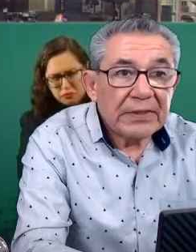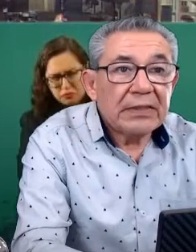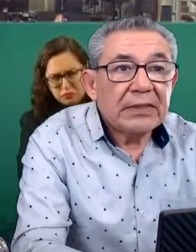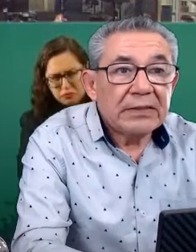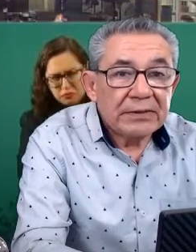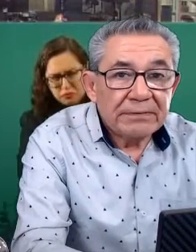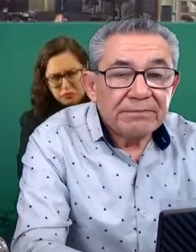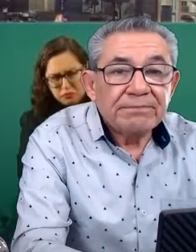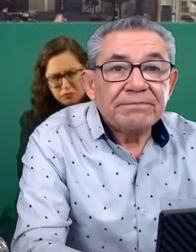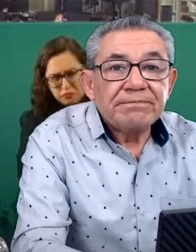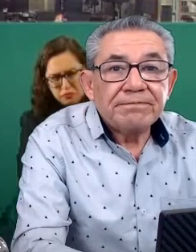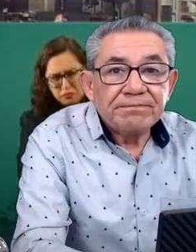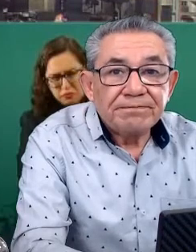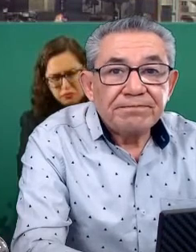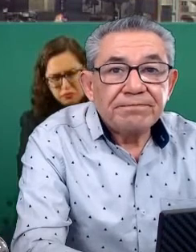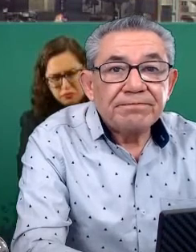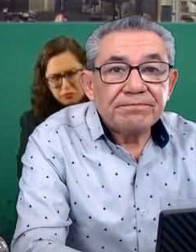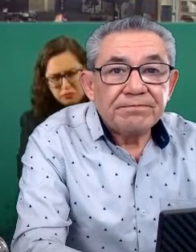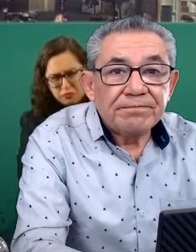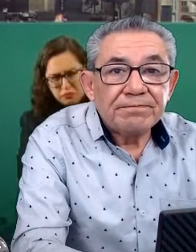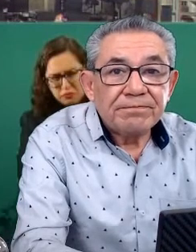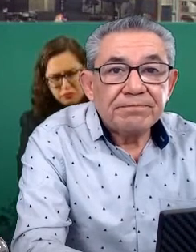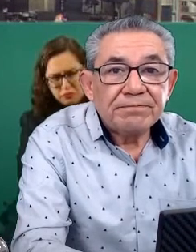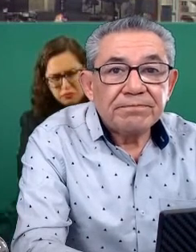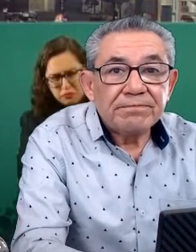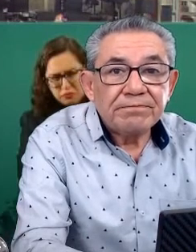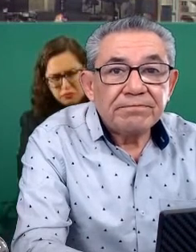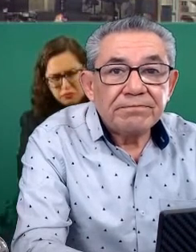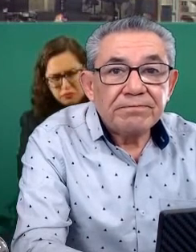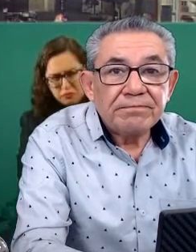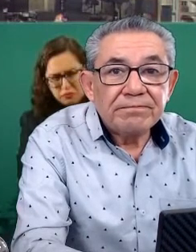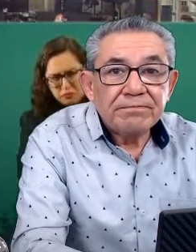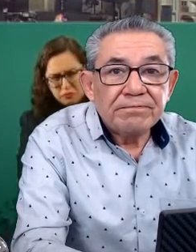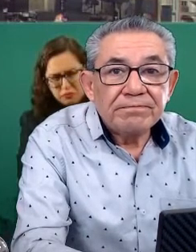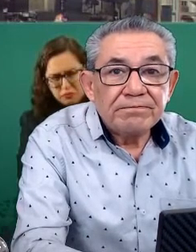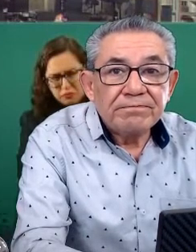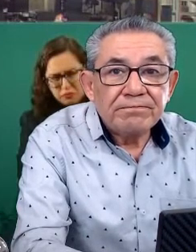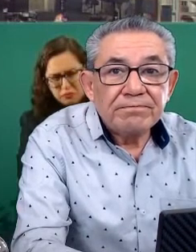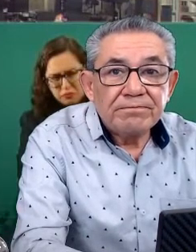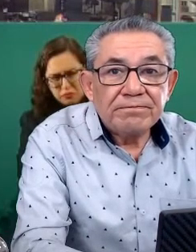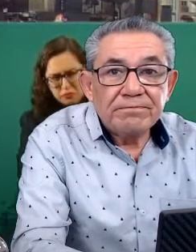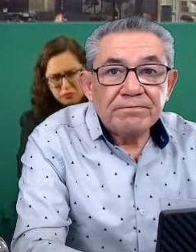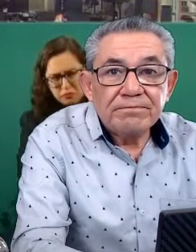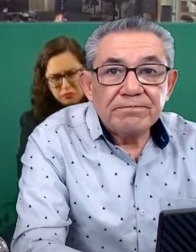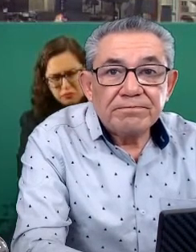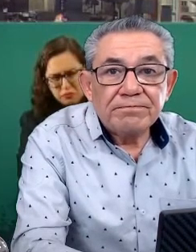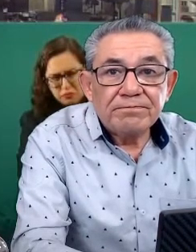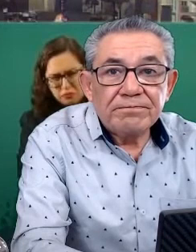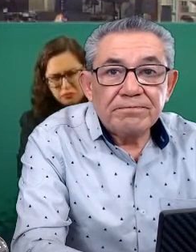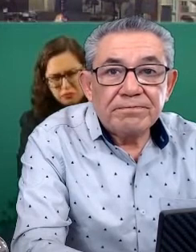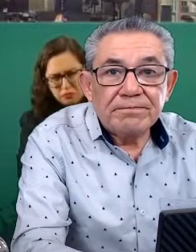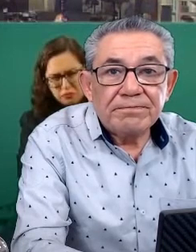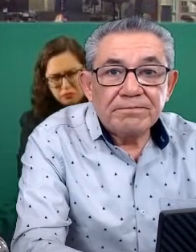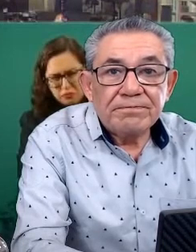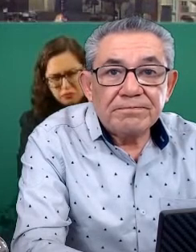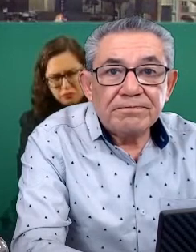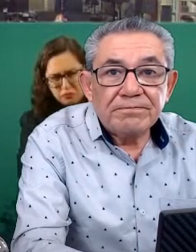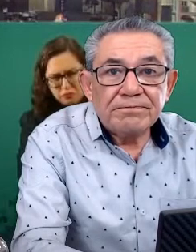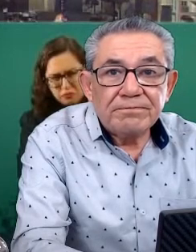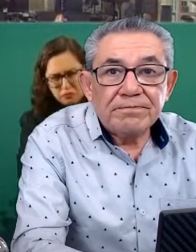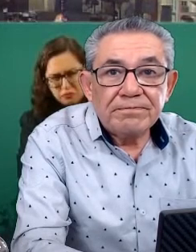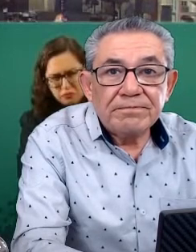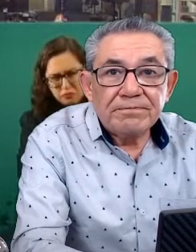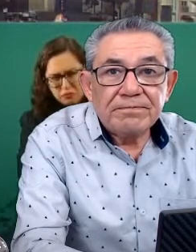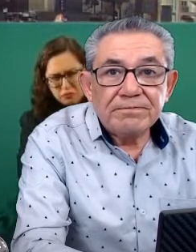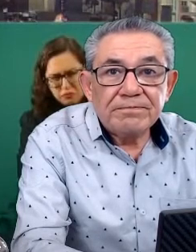cual no es novedad este señor. Desde hace muchos años se ha estado señalando, Emilio